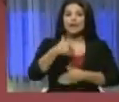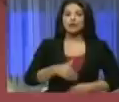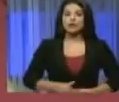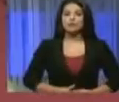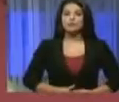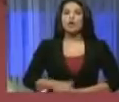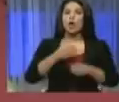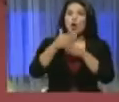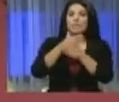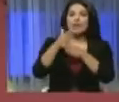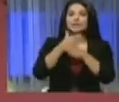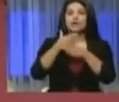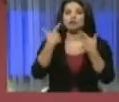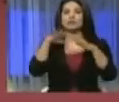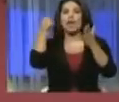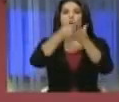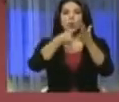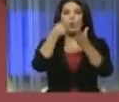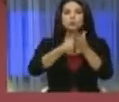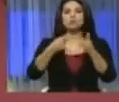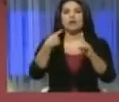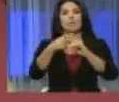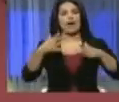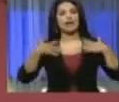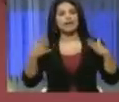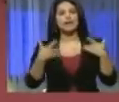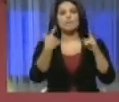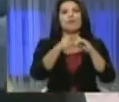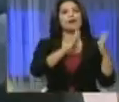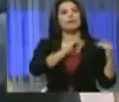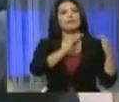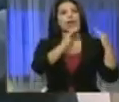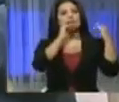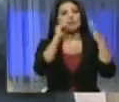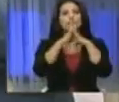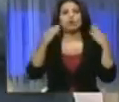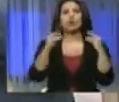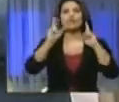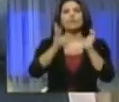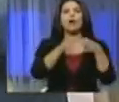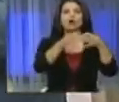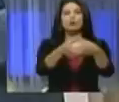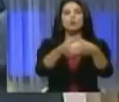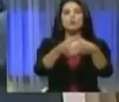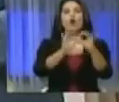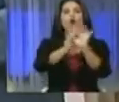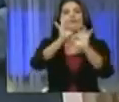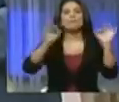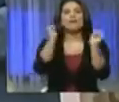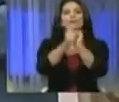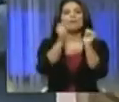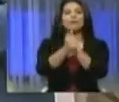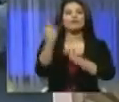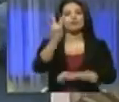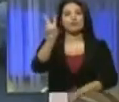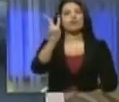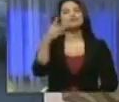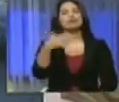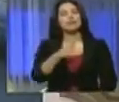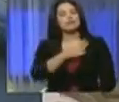las victorias, las luchas, las alegrías, las esperanzas de la delegación olímpica de Venezuela.